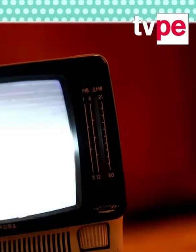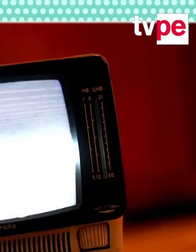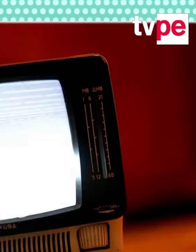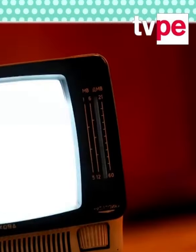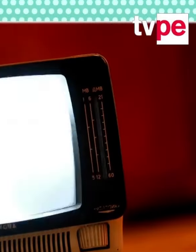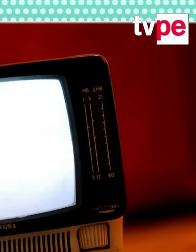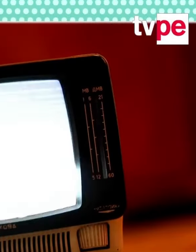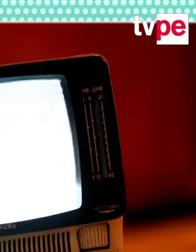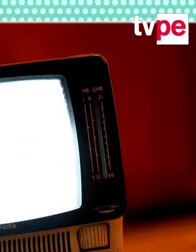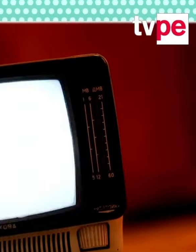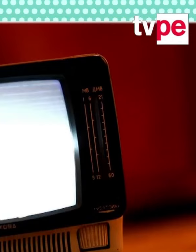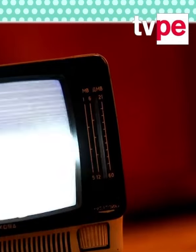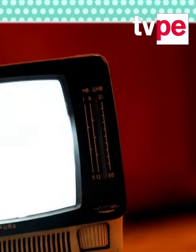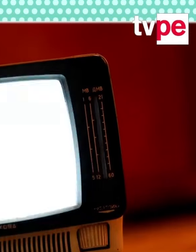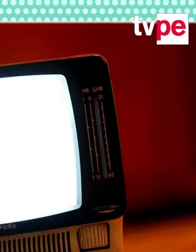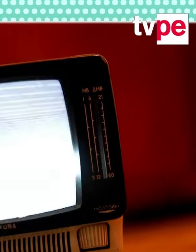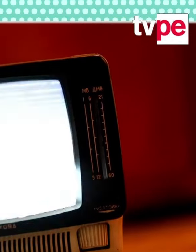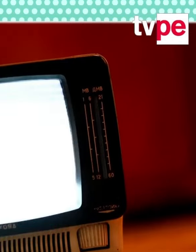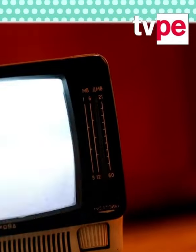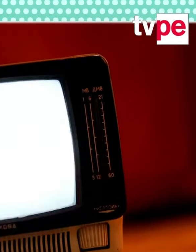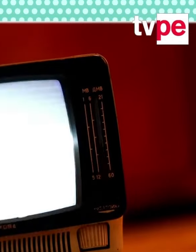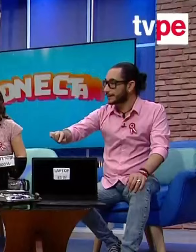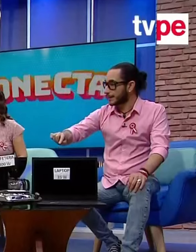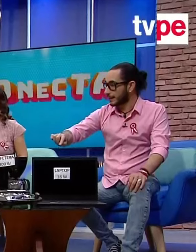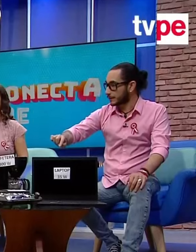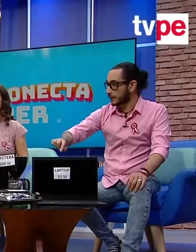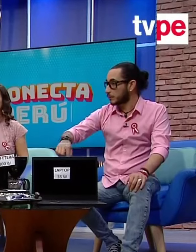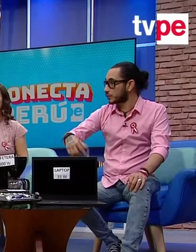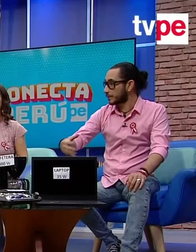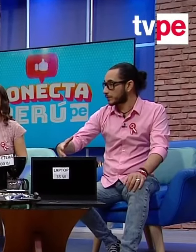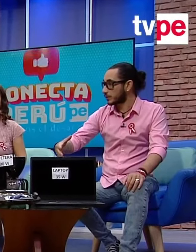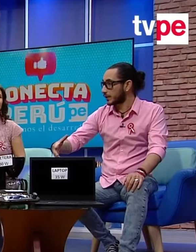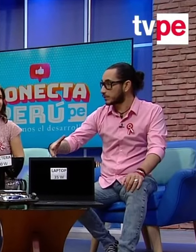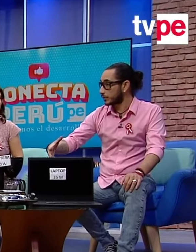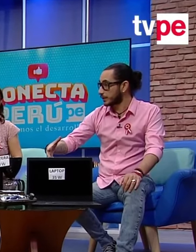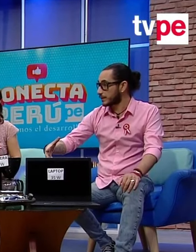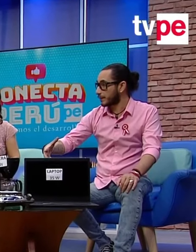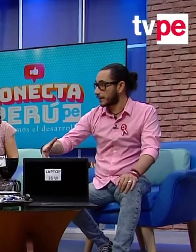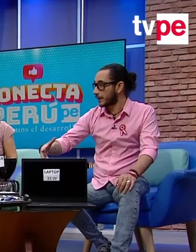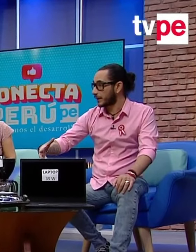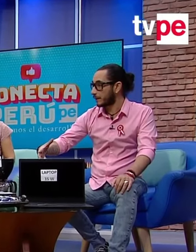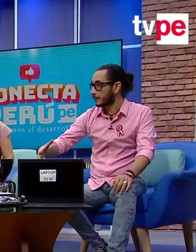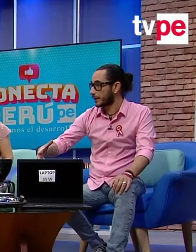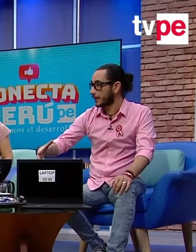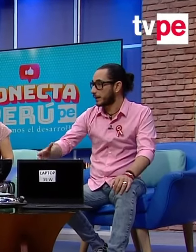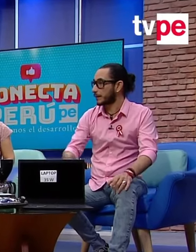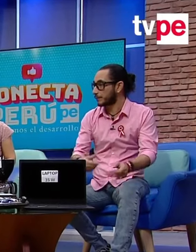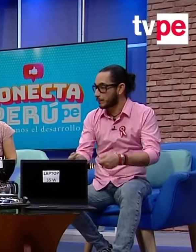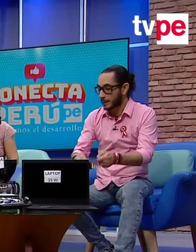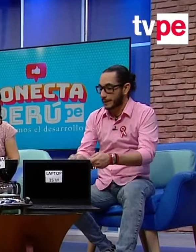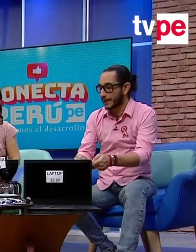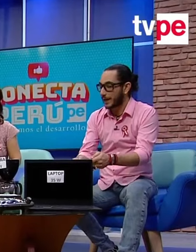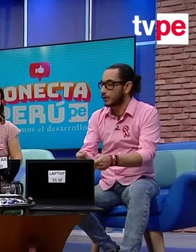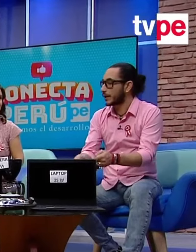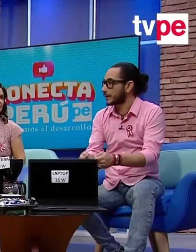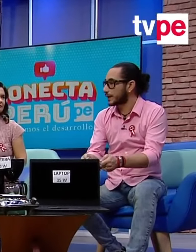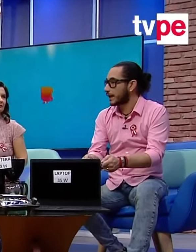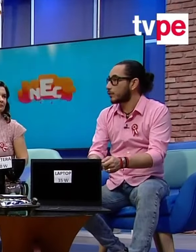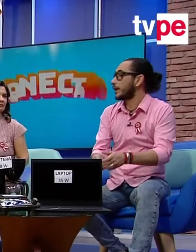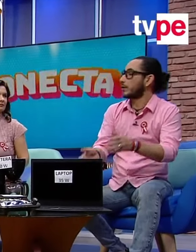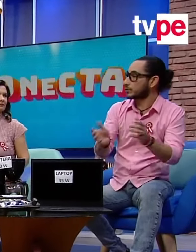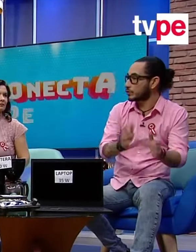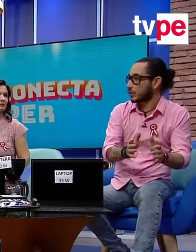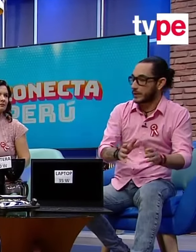cierto? Claro. Ahora, por ejemplo, hay también las cocinas eléctricas, que muchas personas las utilizan para preparar algo,